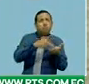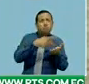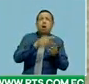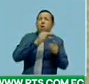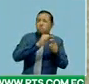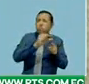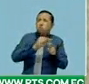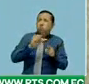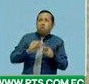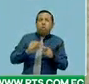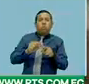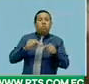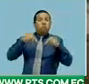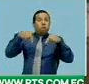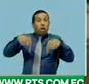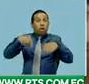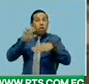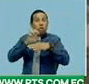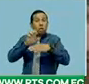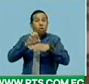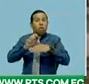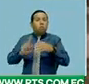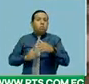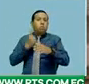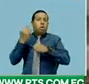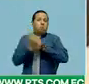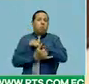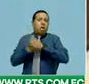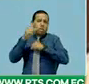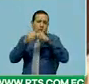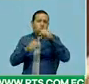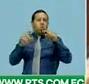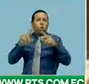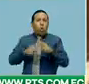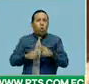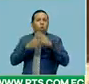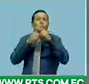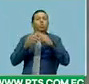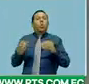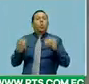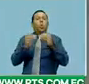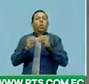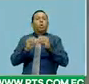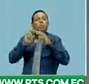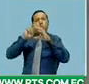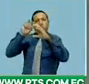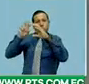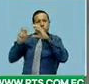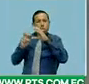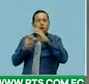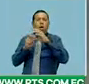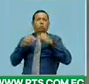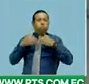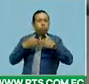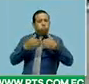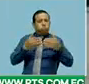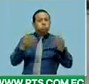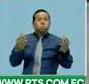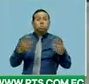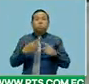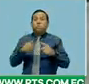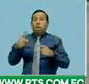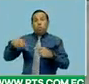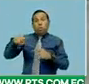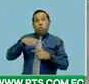de los primeros países en retomar el turismo en medio de la pandemia, los representantes del sector aseguran que no han recibido ayuda por parte del